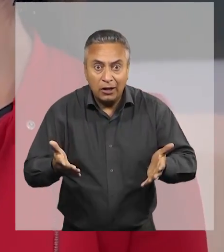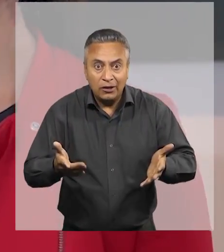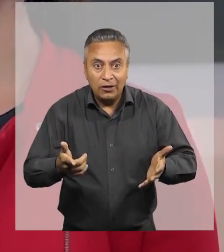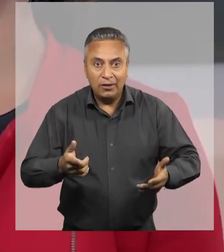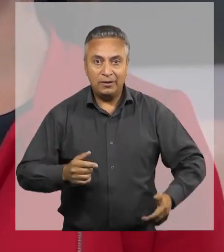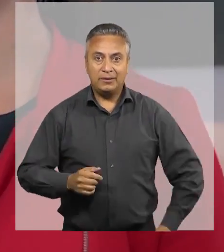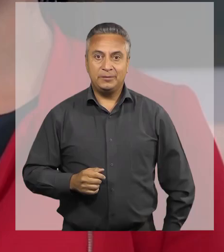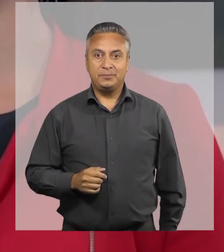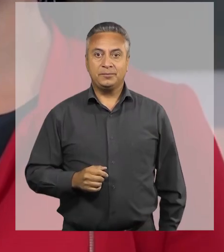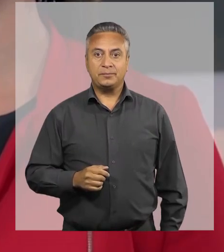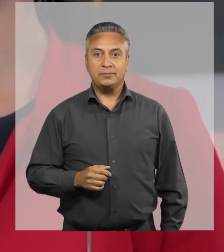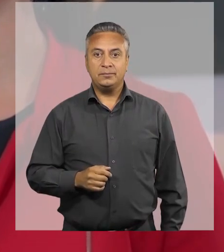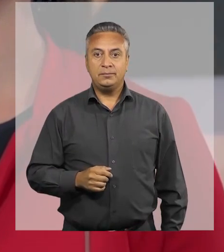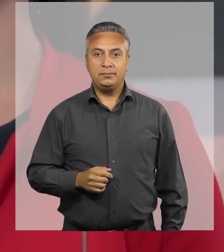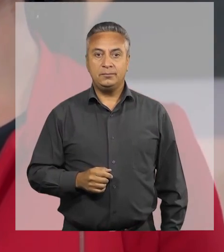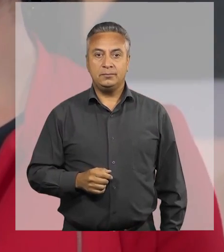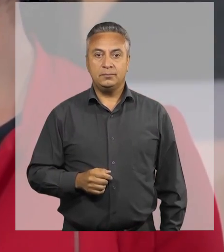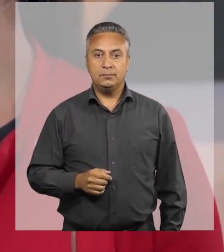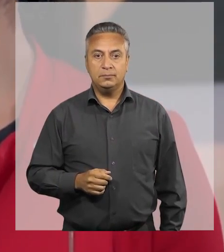serio?